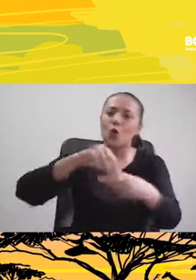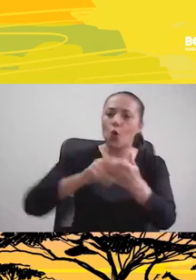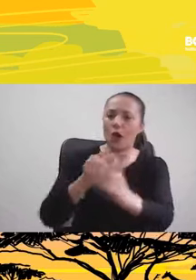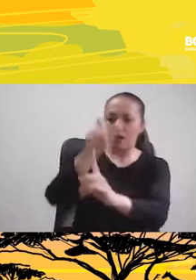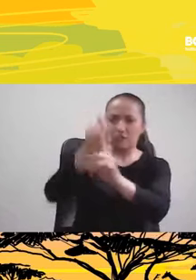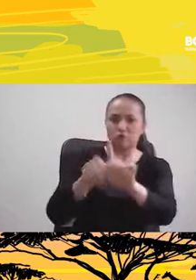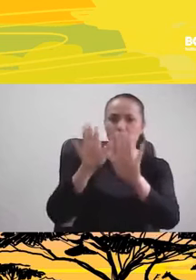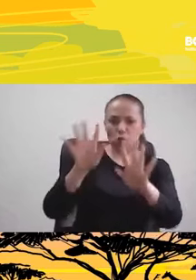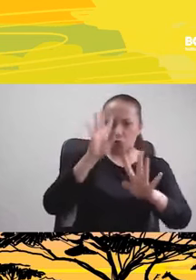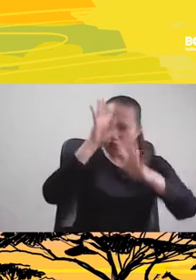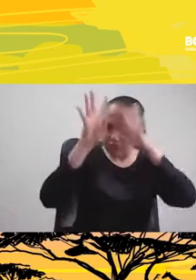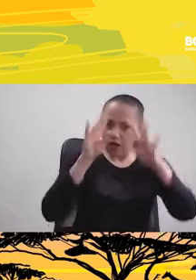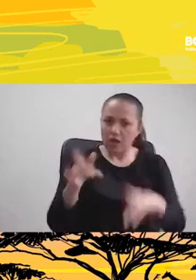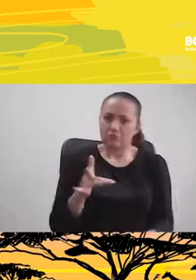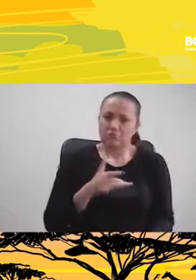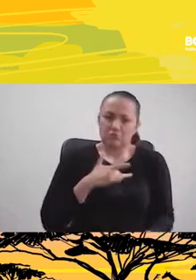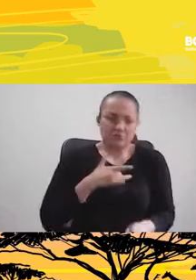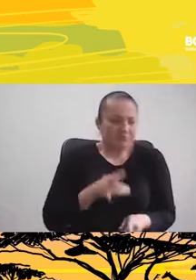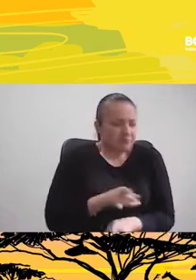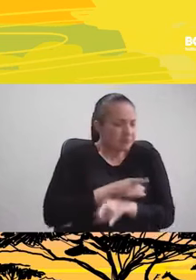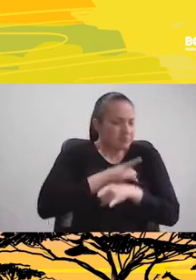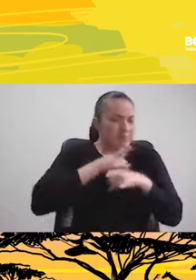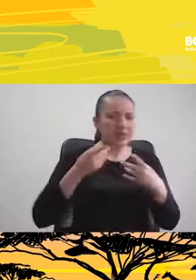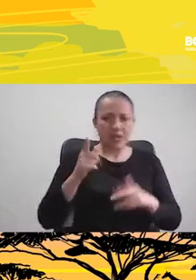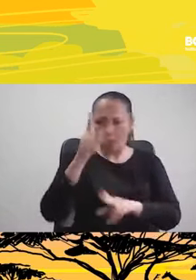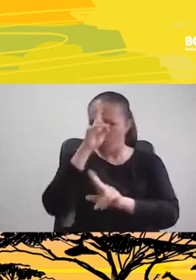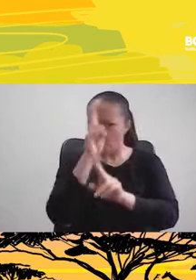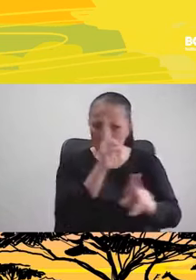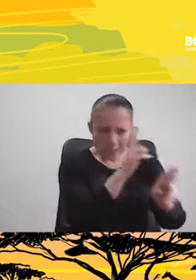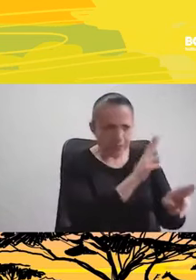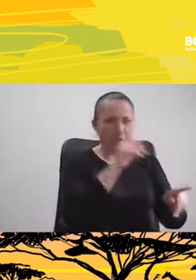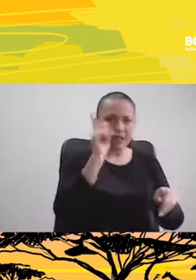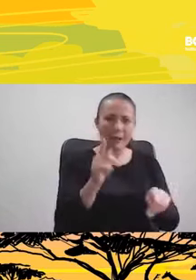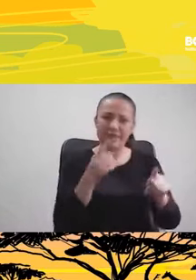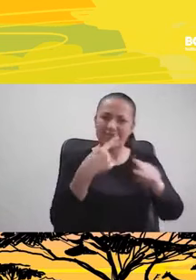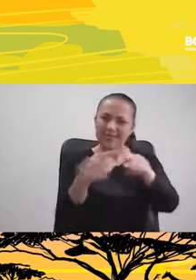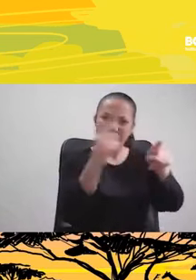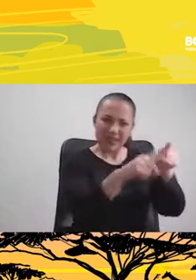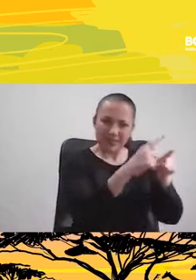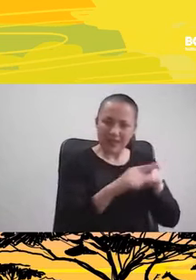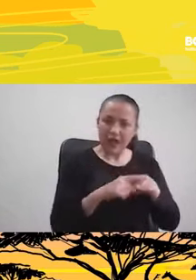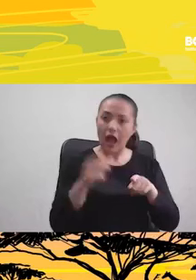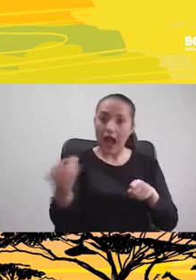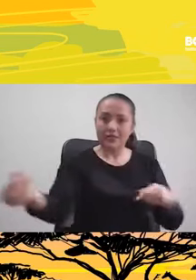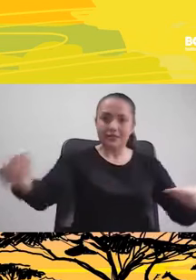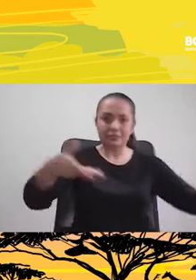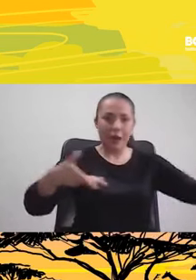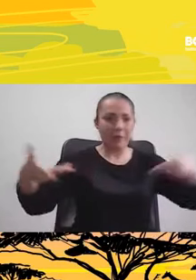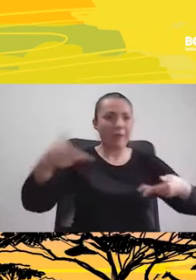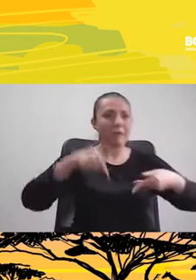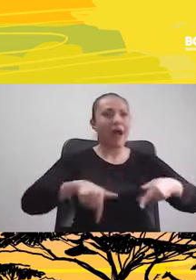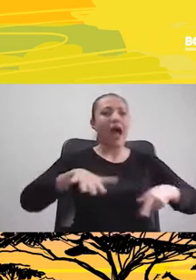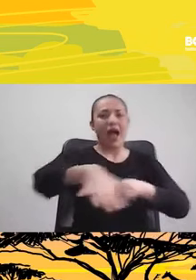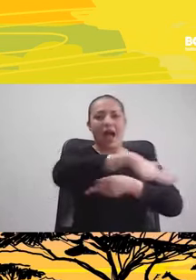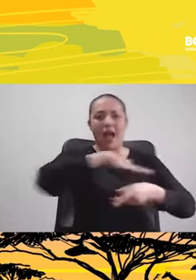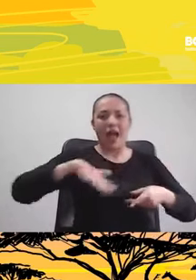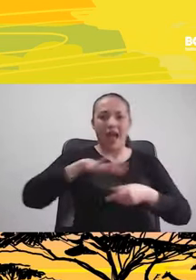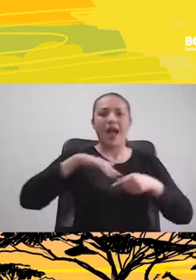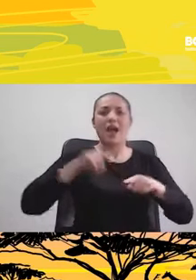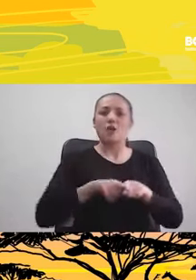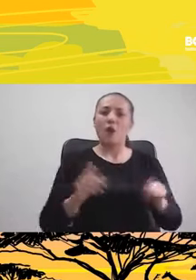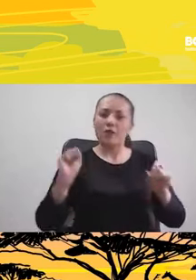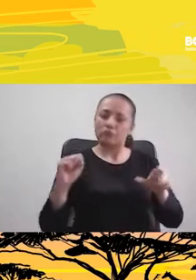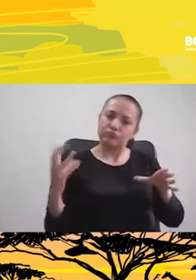creativos, sensibles, respetuosos de la diferencia, que aporten a la construcción de una ciudad incluyente, solidaria